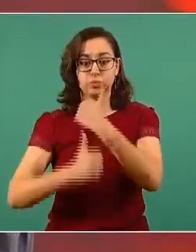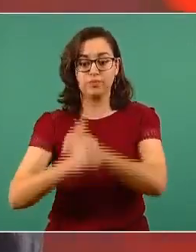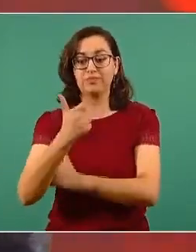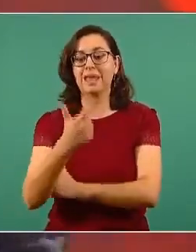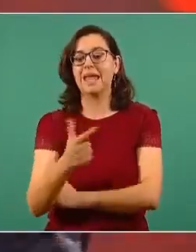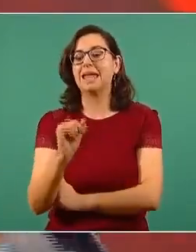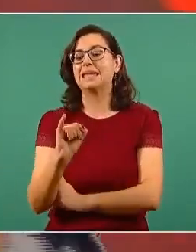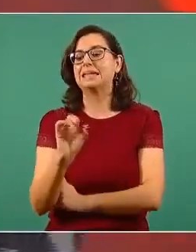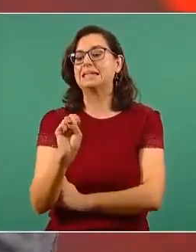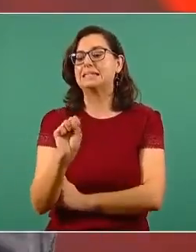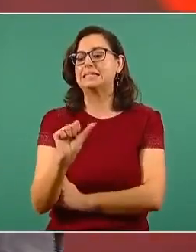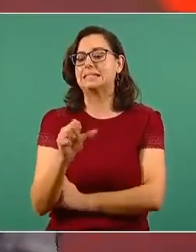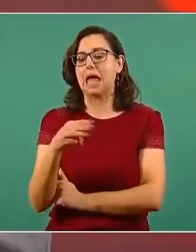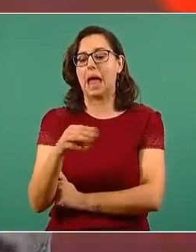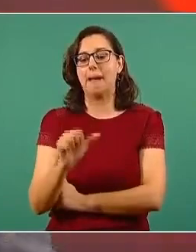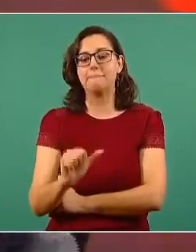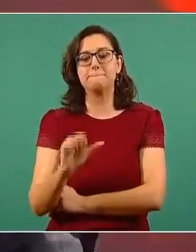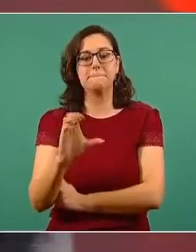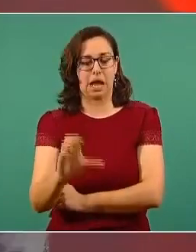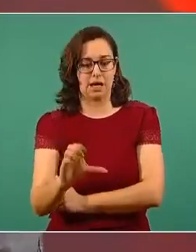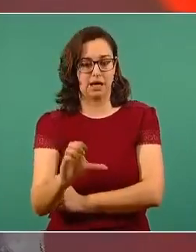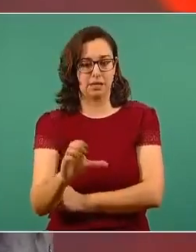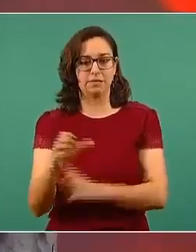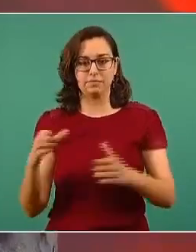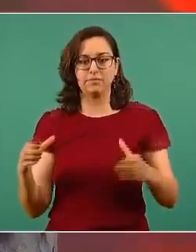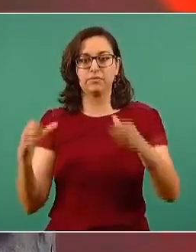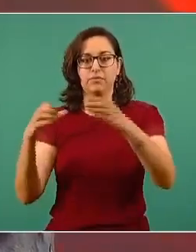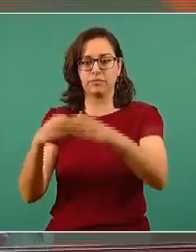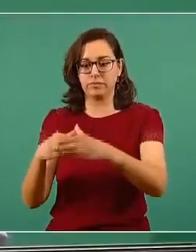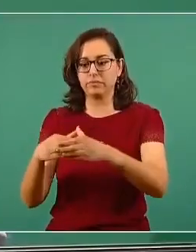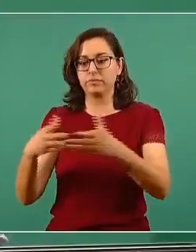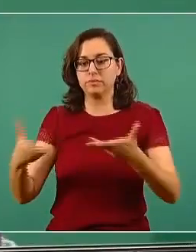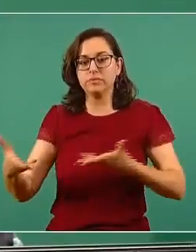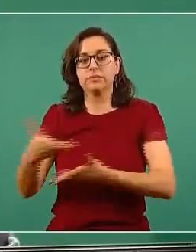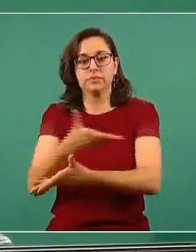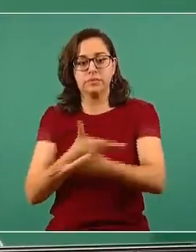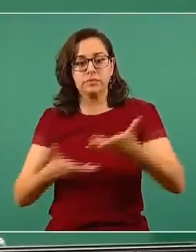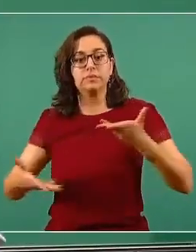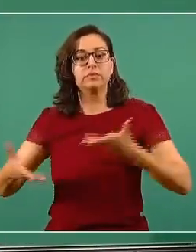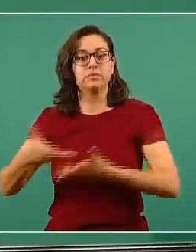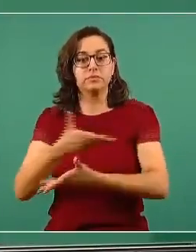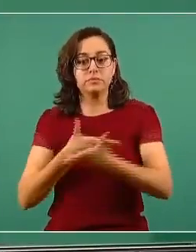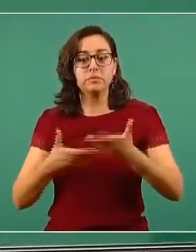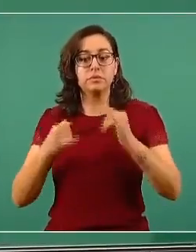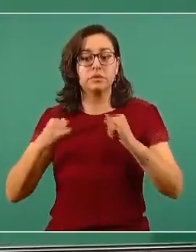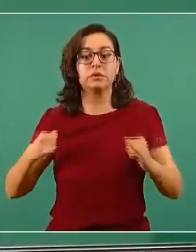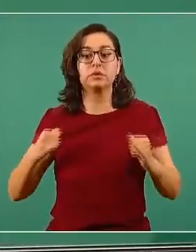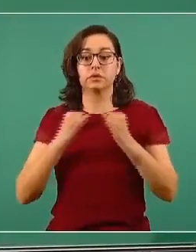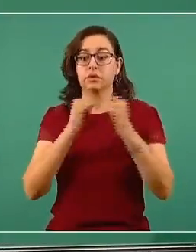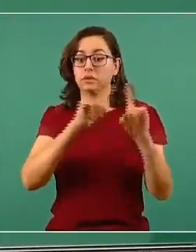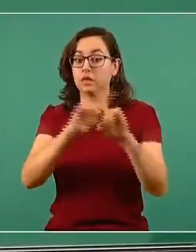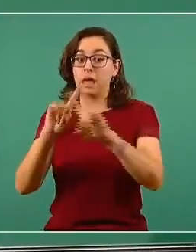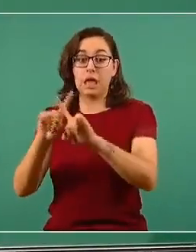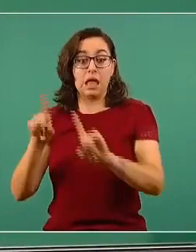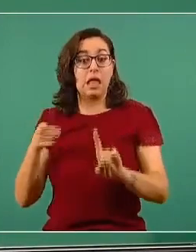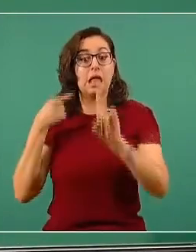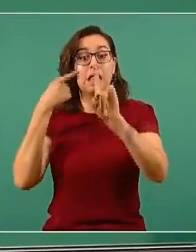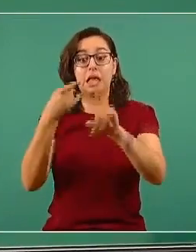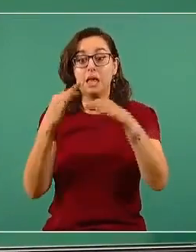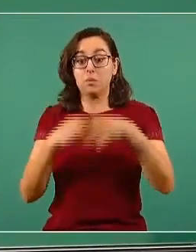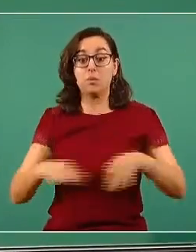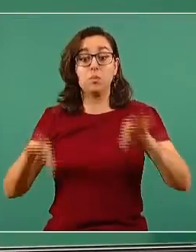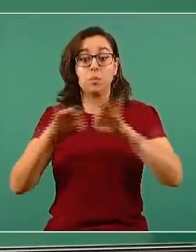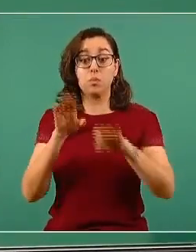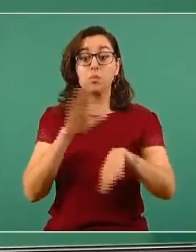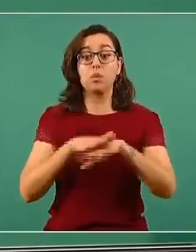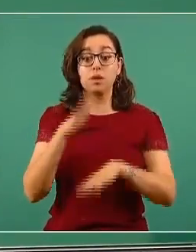GISAMAC. Este grupo es un ejercicio de colaboración multiinstitucional que tiene como agenda fundamental el